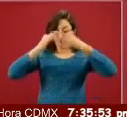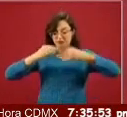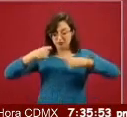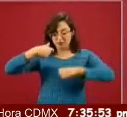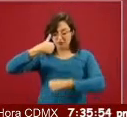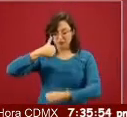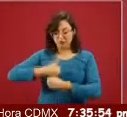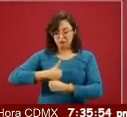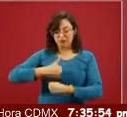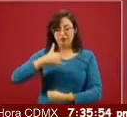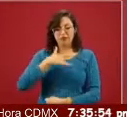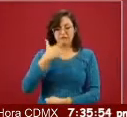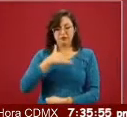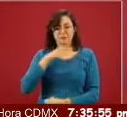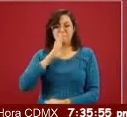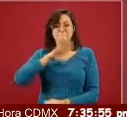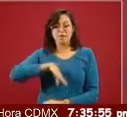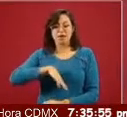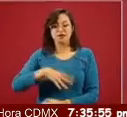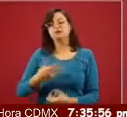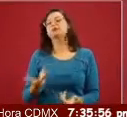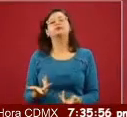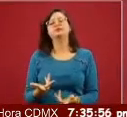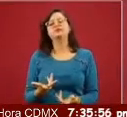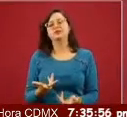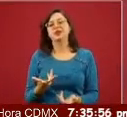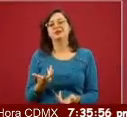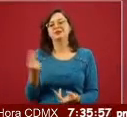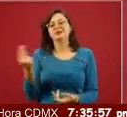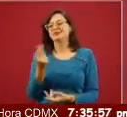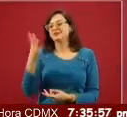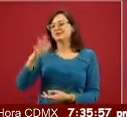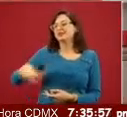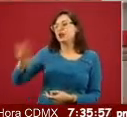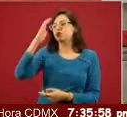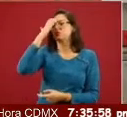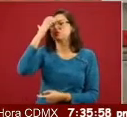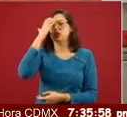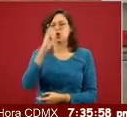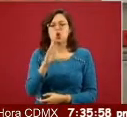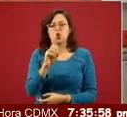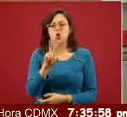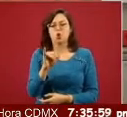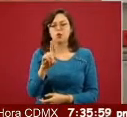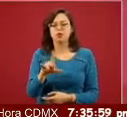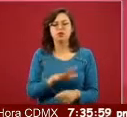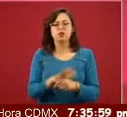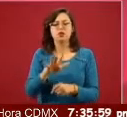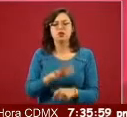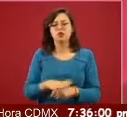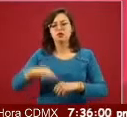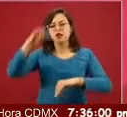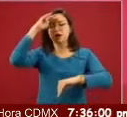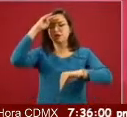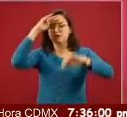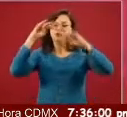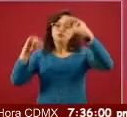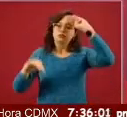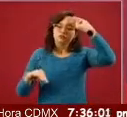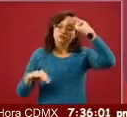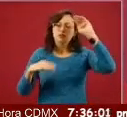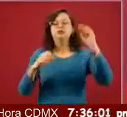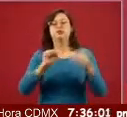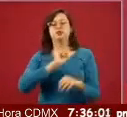las personas conozcan cuáles son los síntomas de COVID. Fiebre, tos, dolor de garganta, dolor de